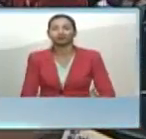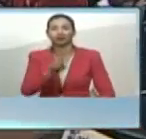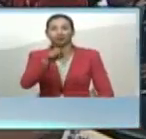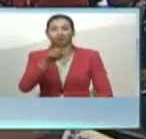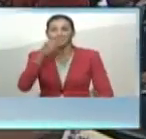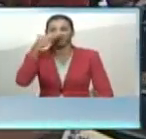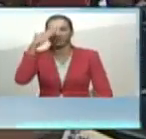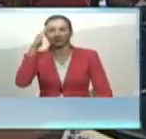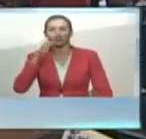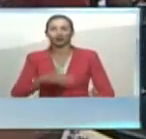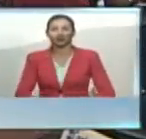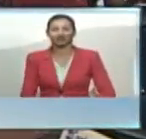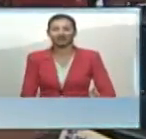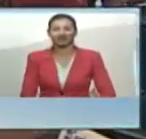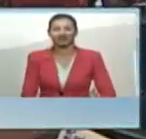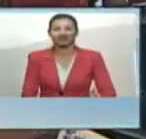mayor,